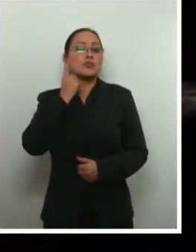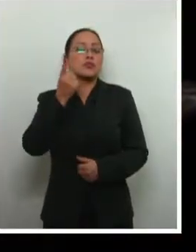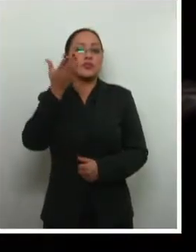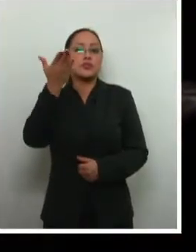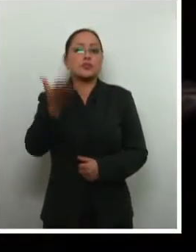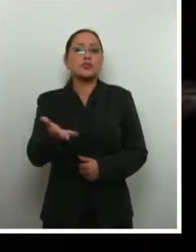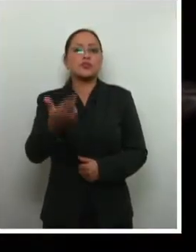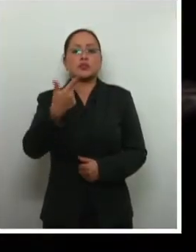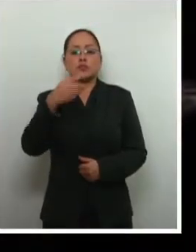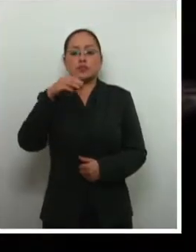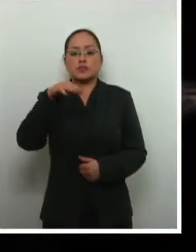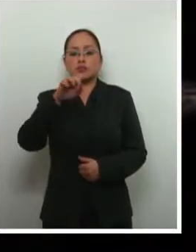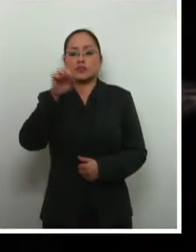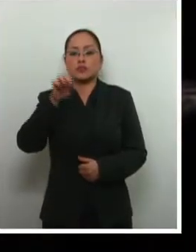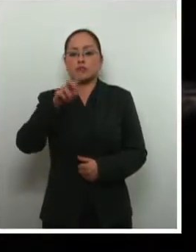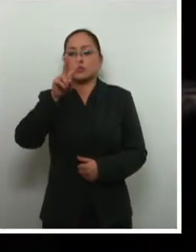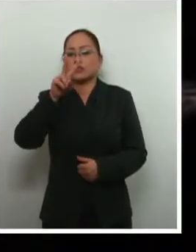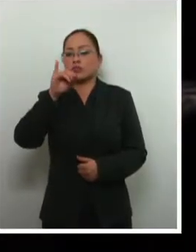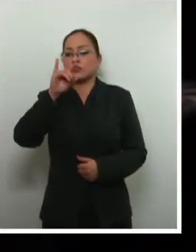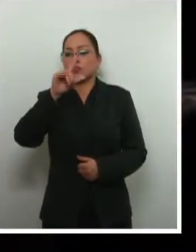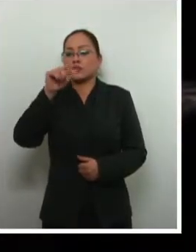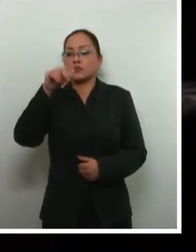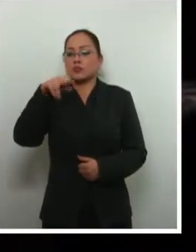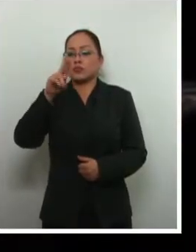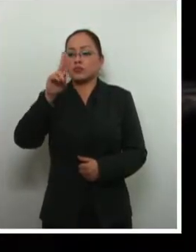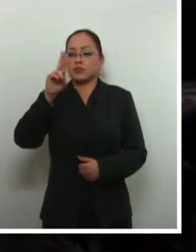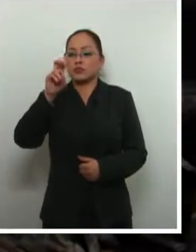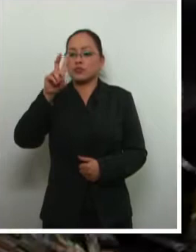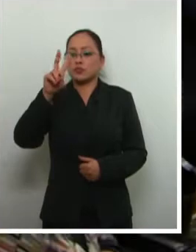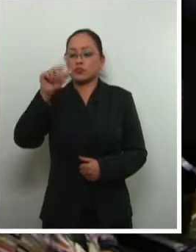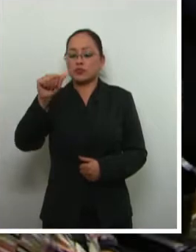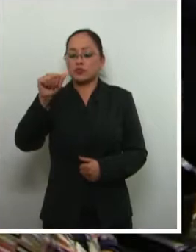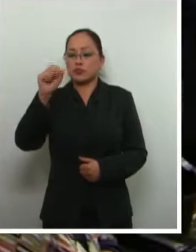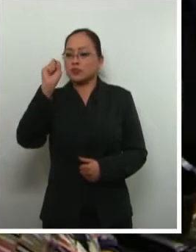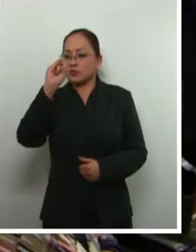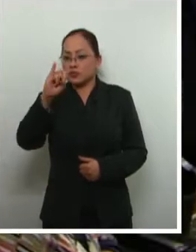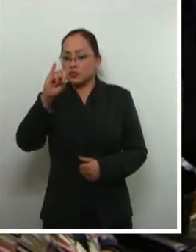Diputado Gómez Villanueva. A favor.